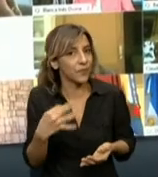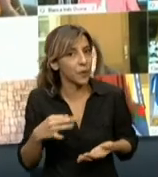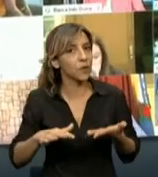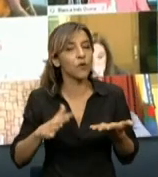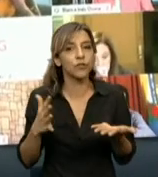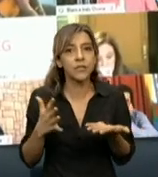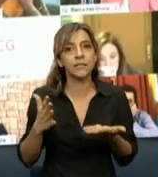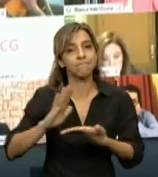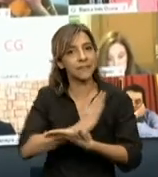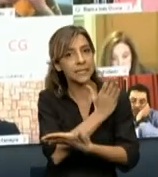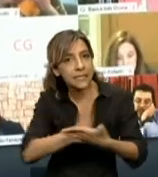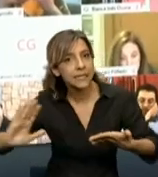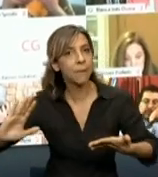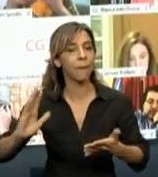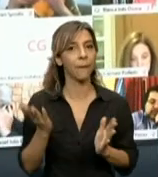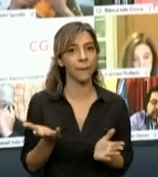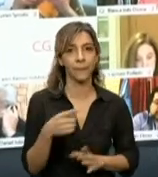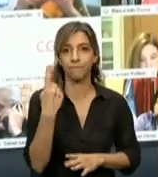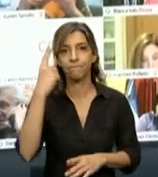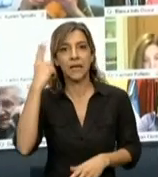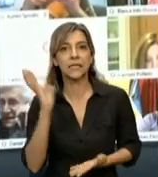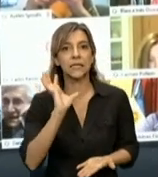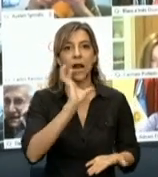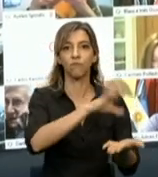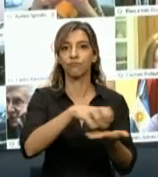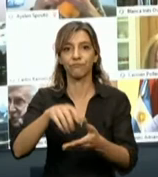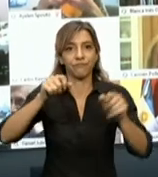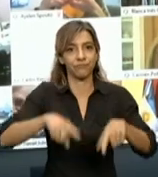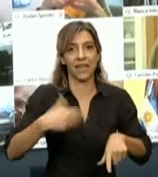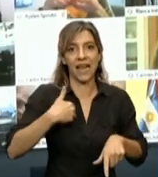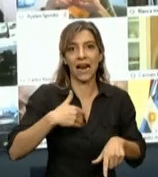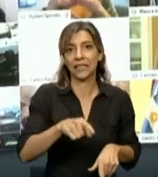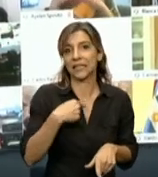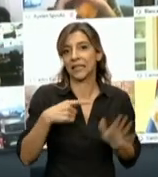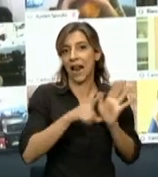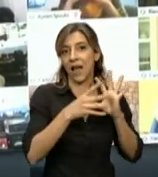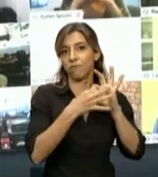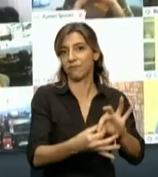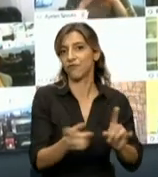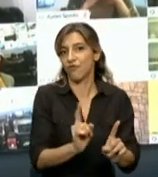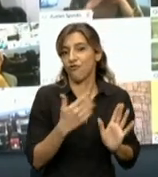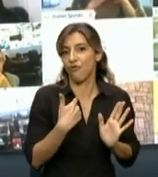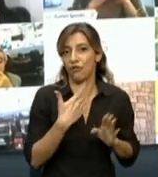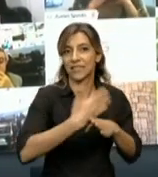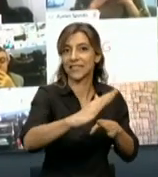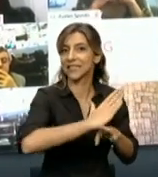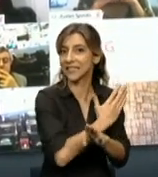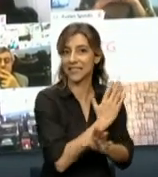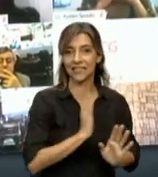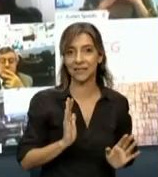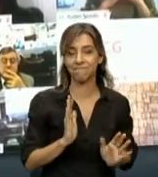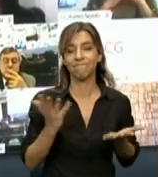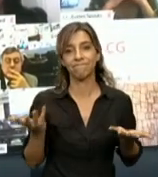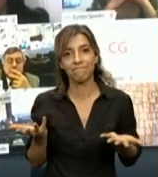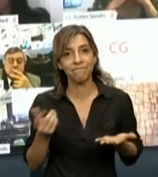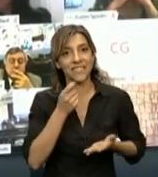una exclusión de los organismos de seguridad social de estos procesos de reestructuración de deuda, pero no siendo así,